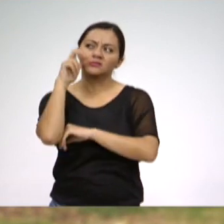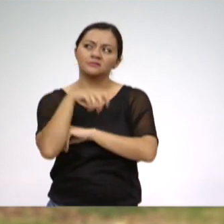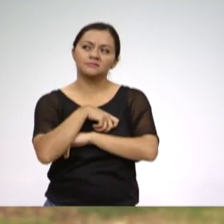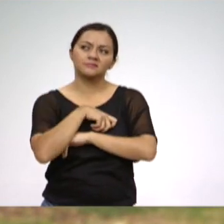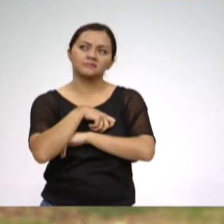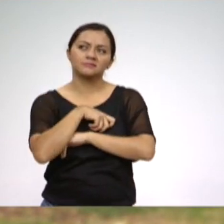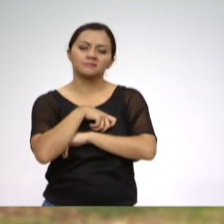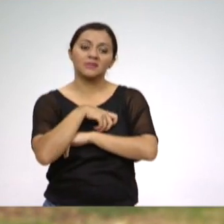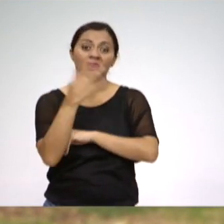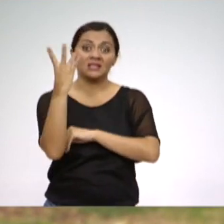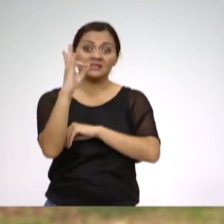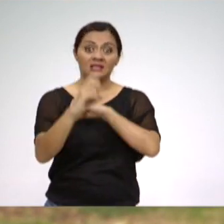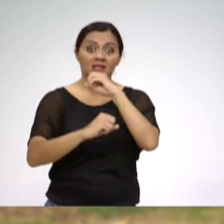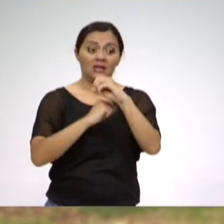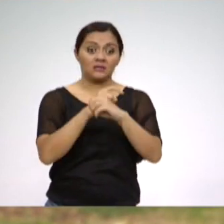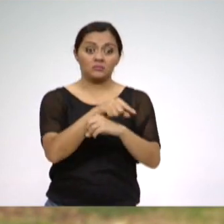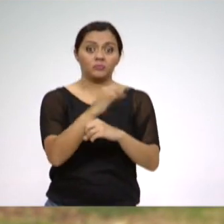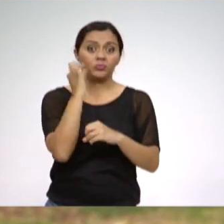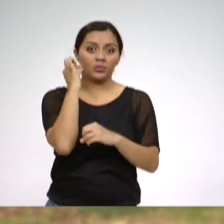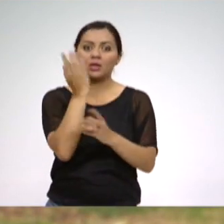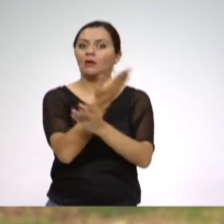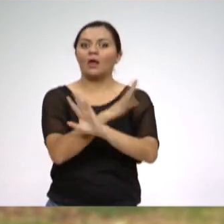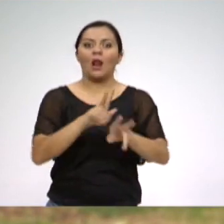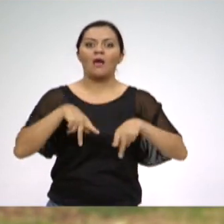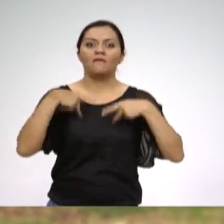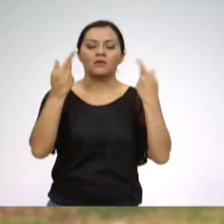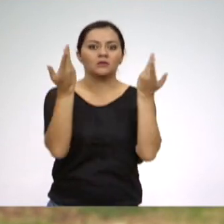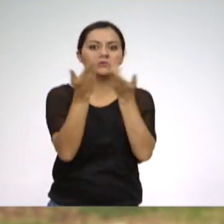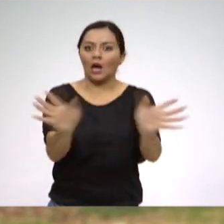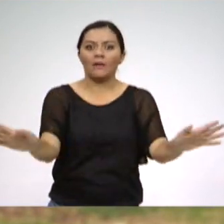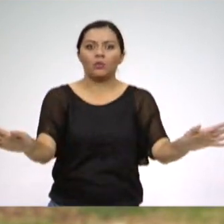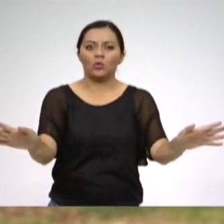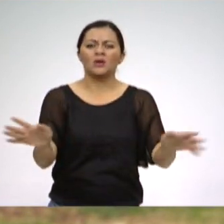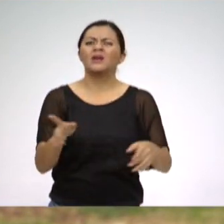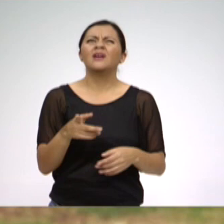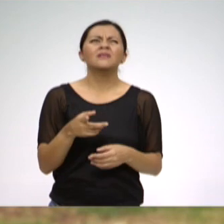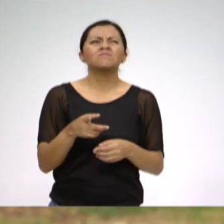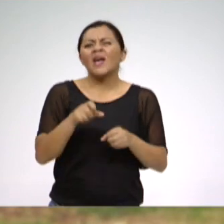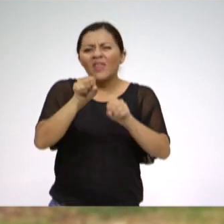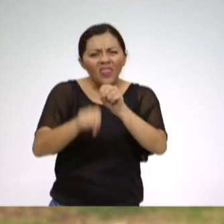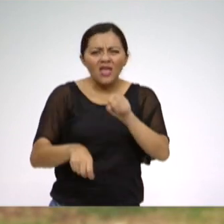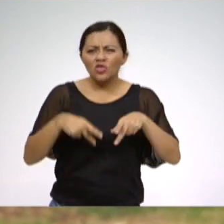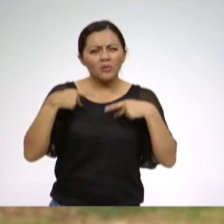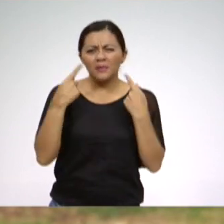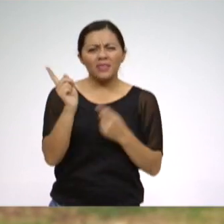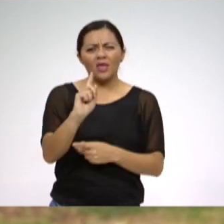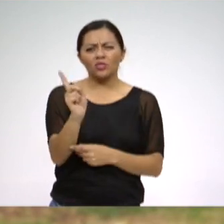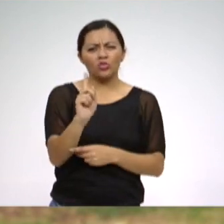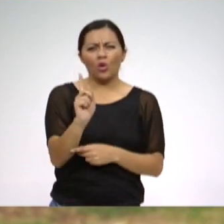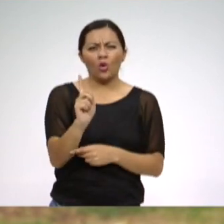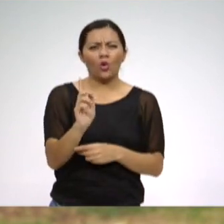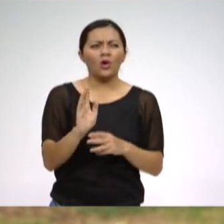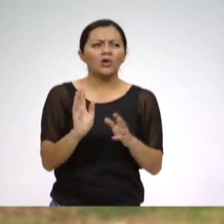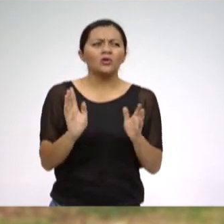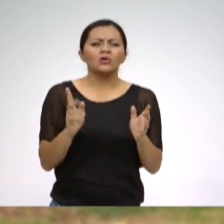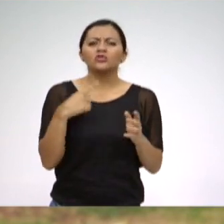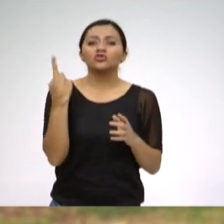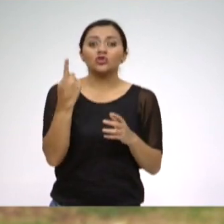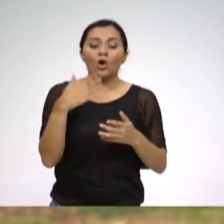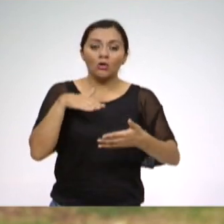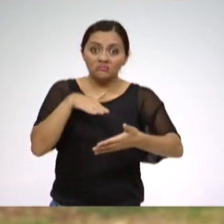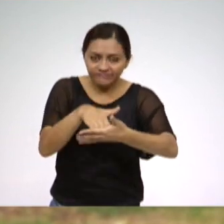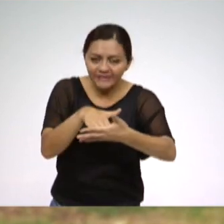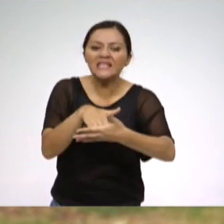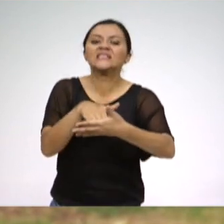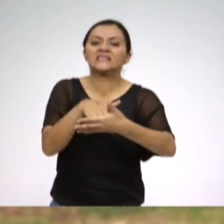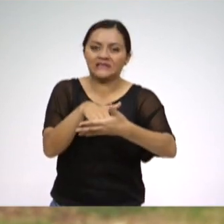dejas a una chica a los 17 años de embarazada, le arruinas la vida. Ah, sí, sí. O sea, no le arruinas la vida, para nada. No, para nada. Le estancas un poco, sí,